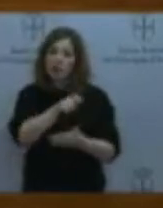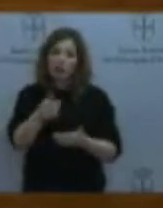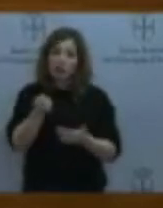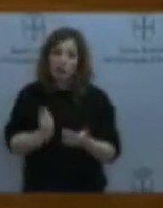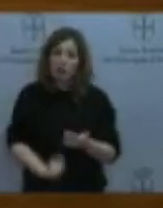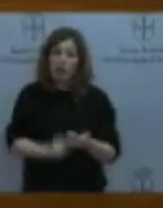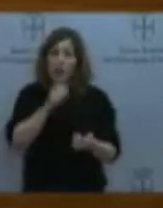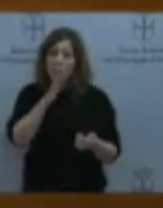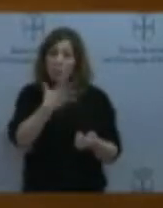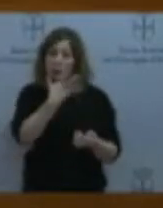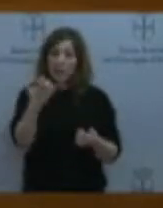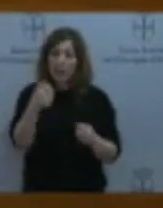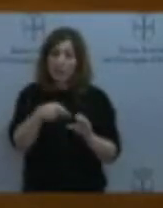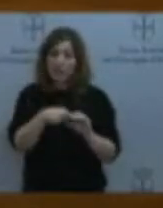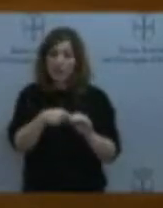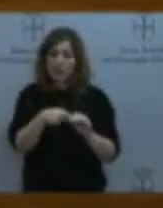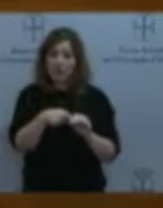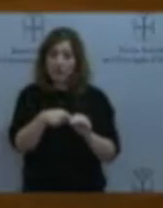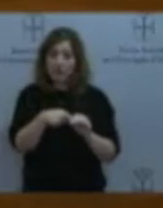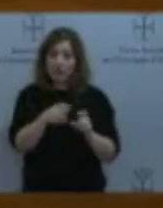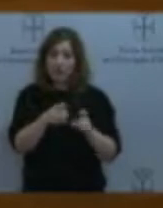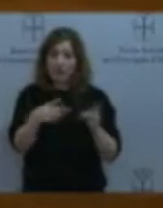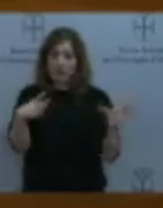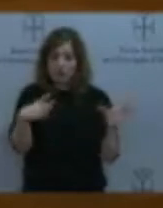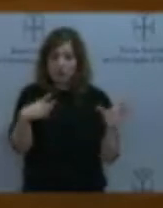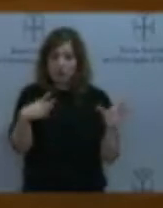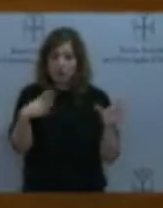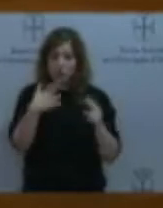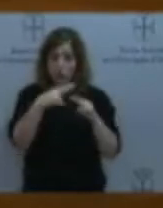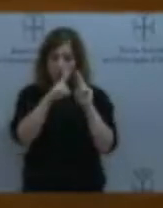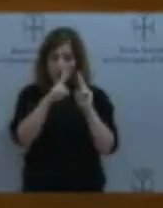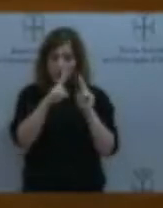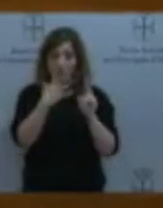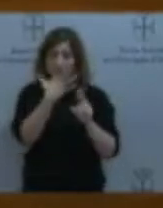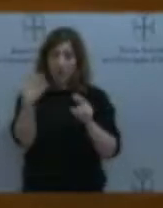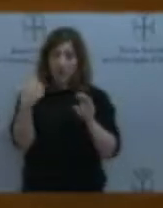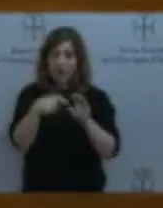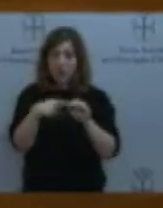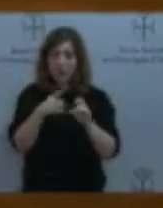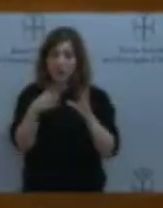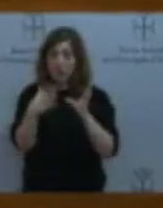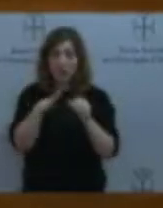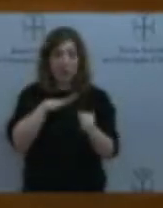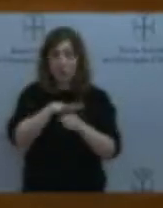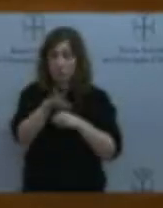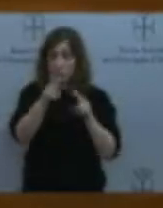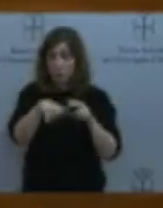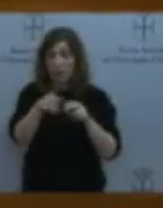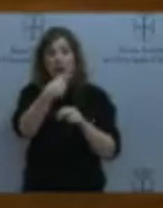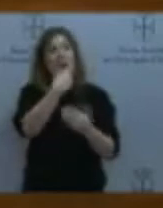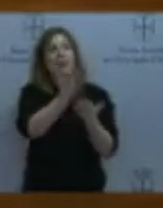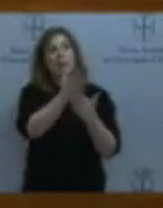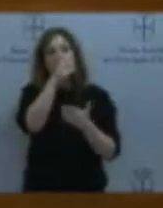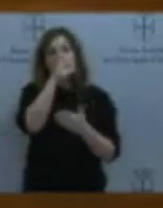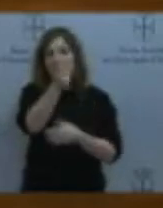simplemente 500 vacantes en los dos principales hospitales, 500 vacantes que nunca se cubren. No estamos pidiendo la luna, como hacen otros,